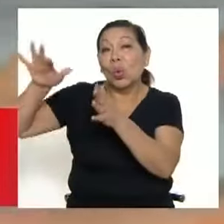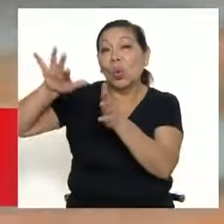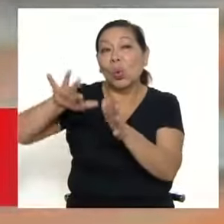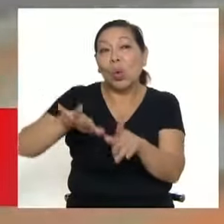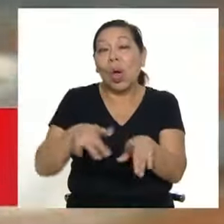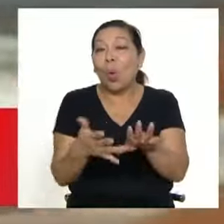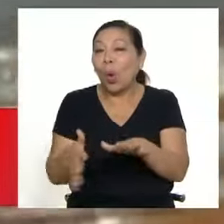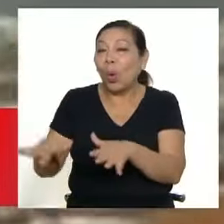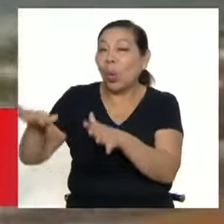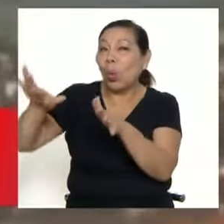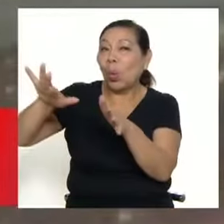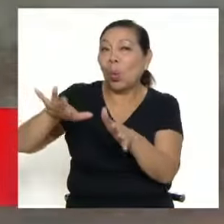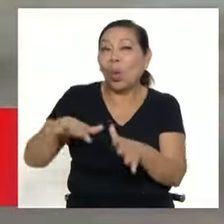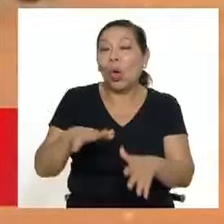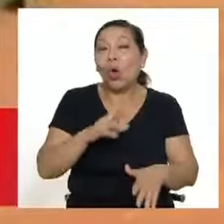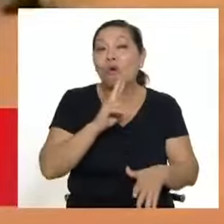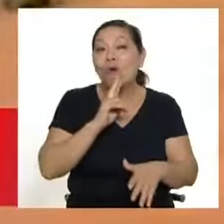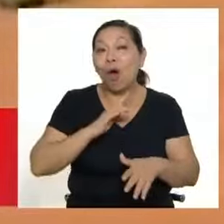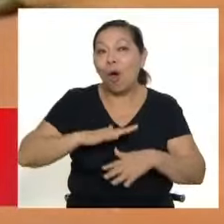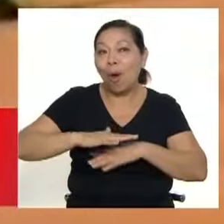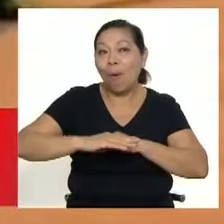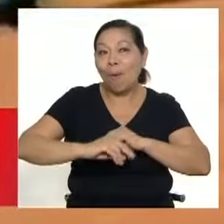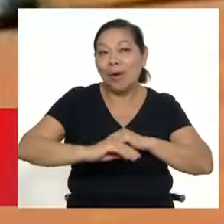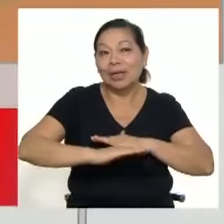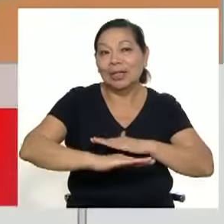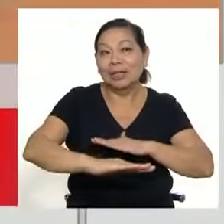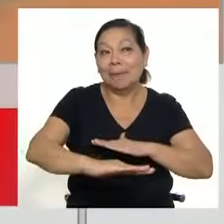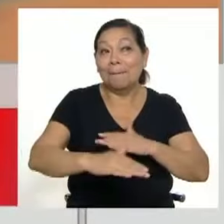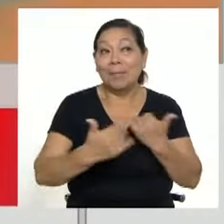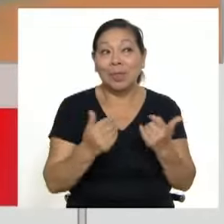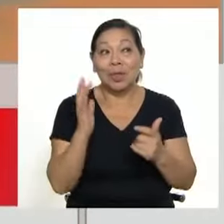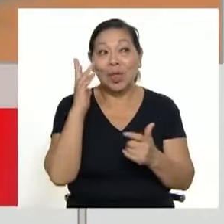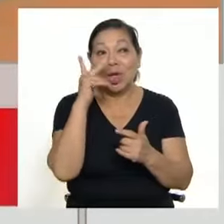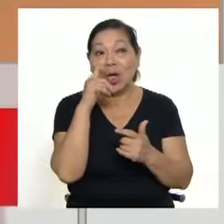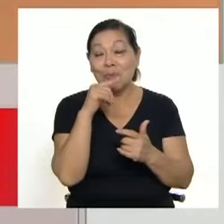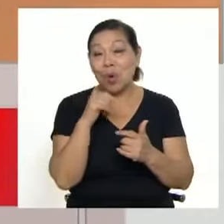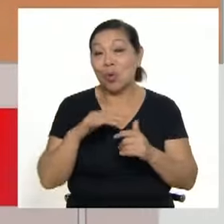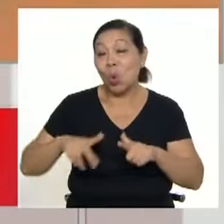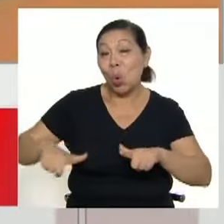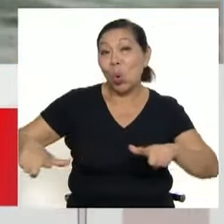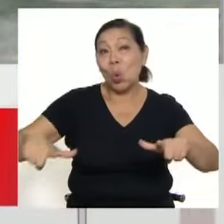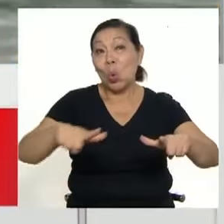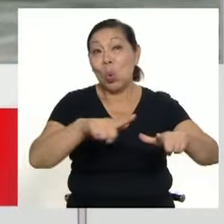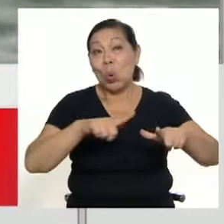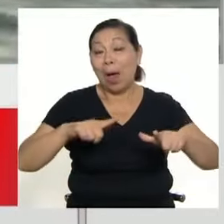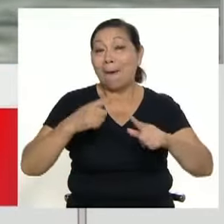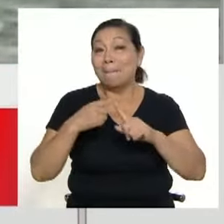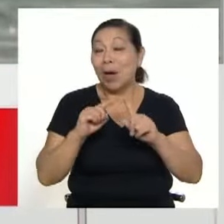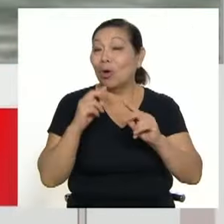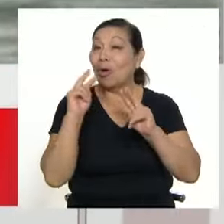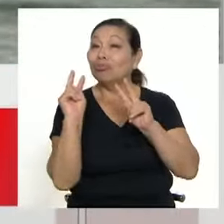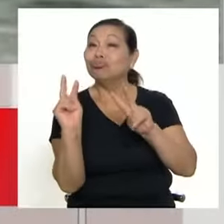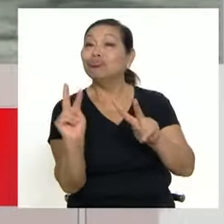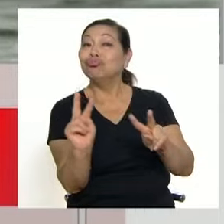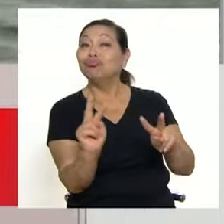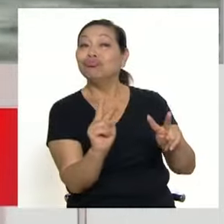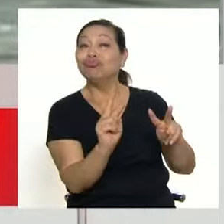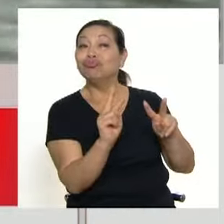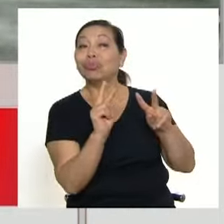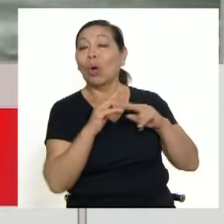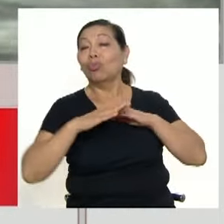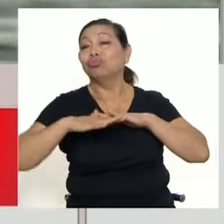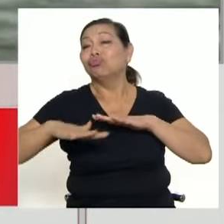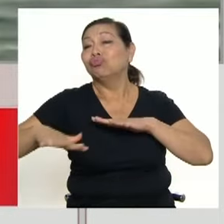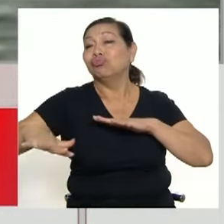playa, de fina arena rojiza. Hacer un alto en este hermoso paraje es imprescindible para contemplar al infinito